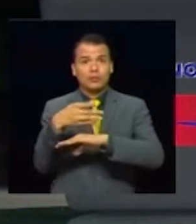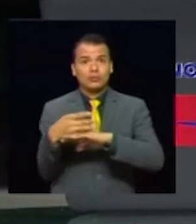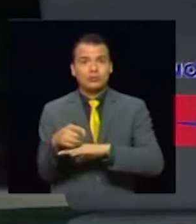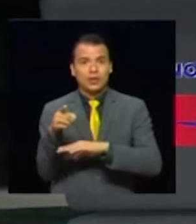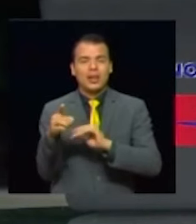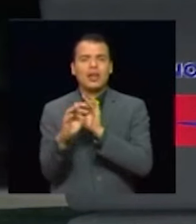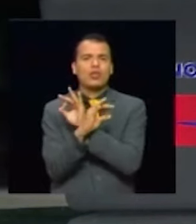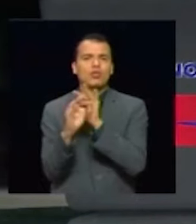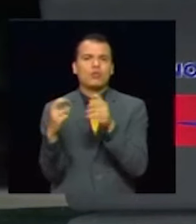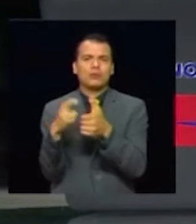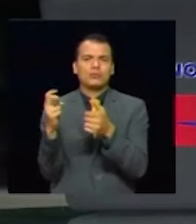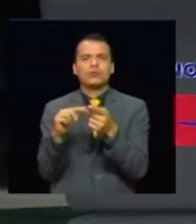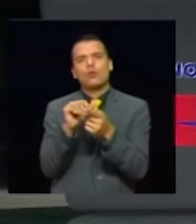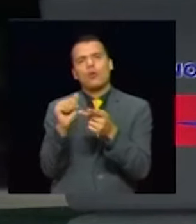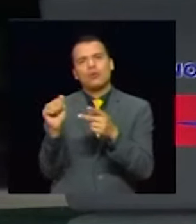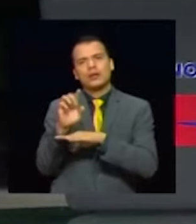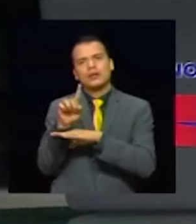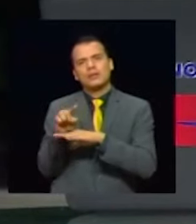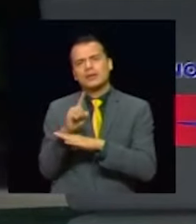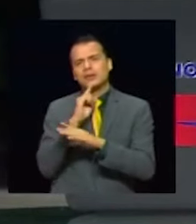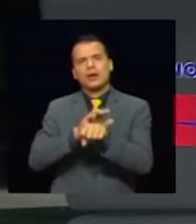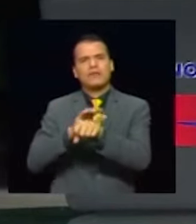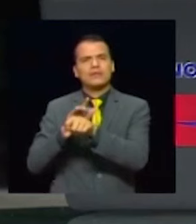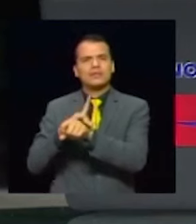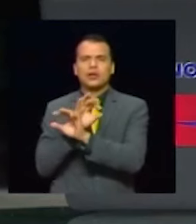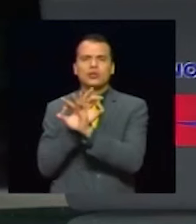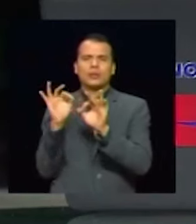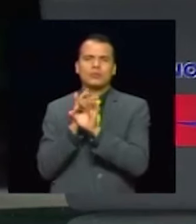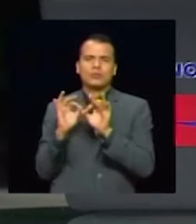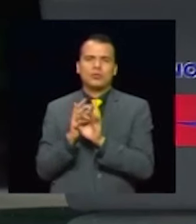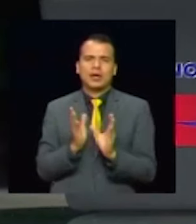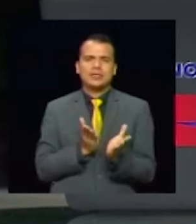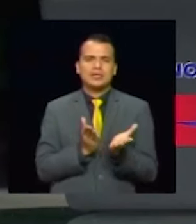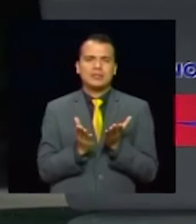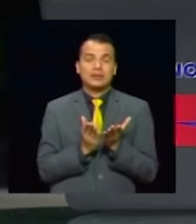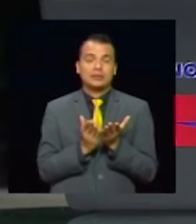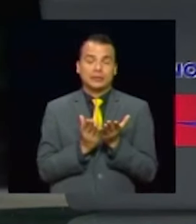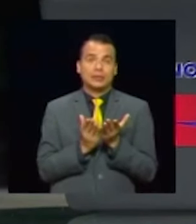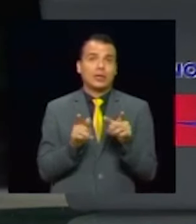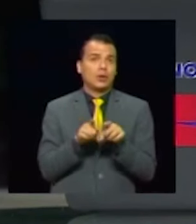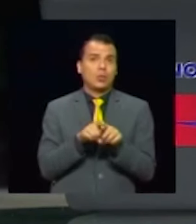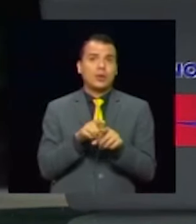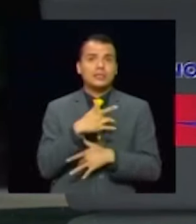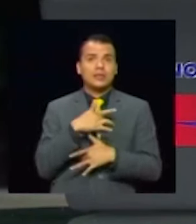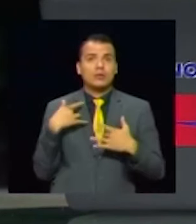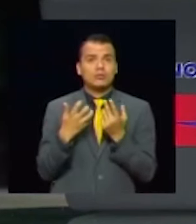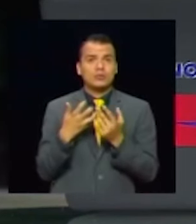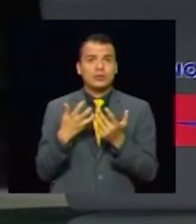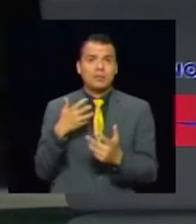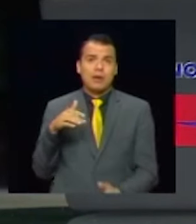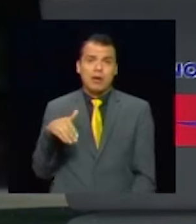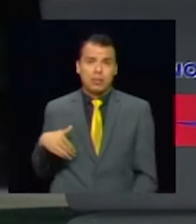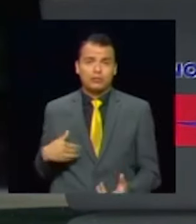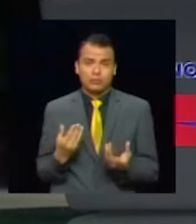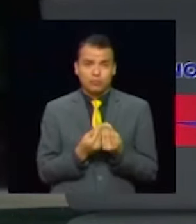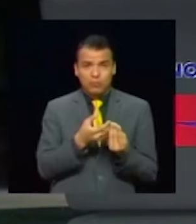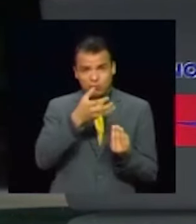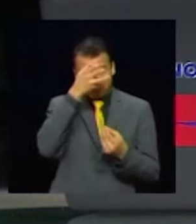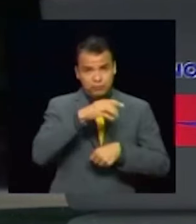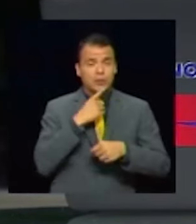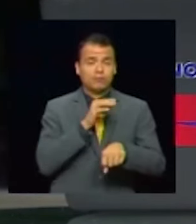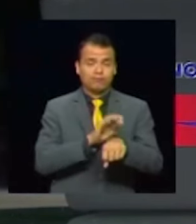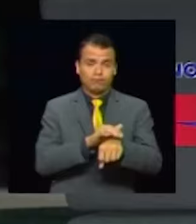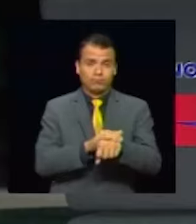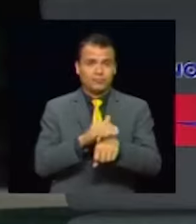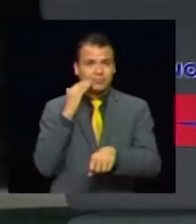de Sura y la liquidación de otras entidades que prestan los servicios de salud en el país. En entrevista con nuestro director Edgar Arias,